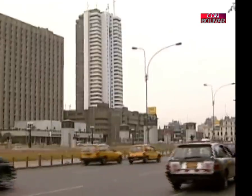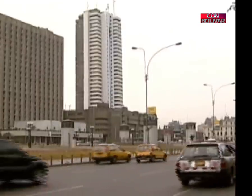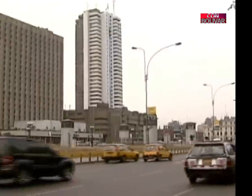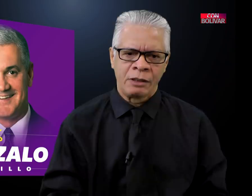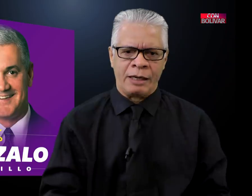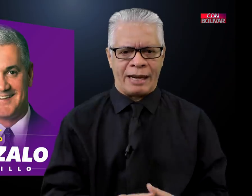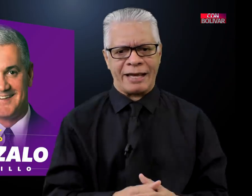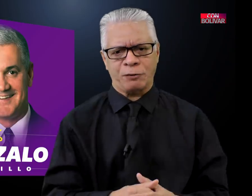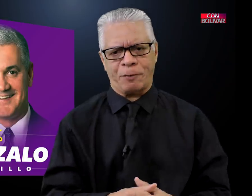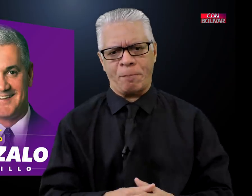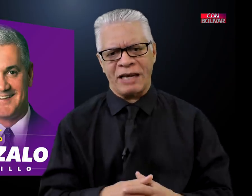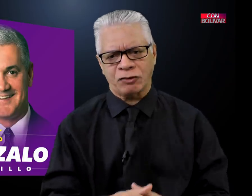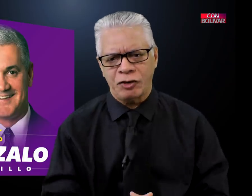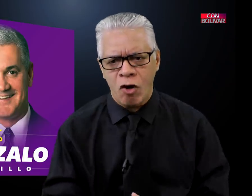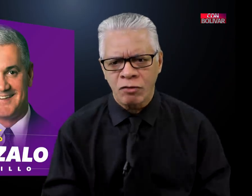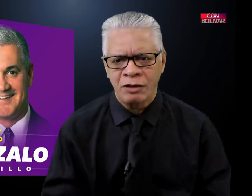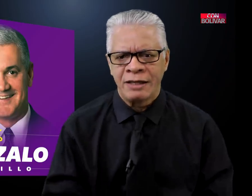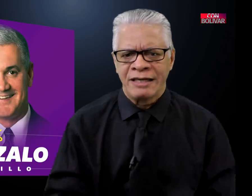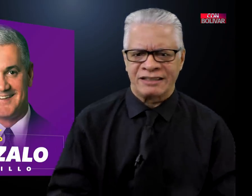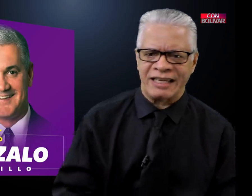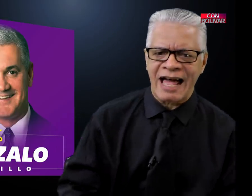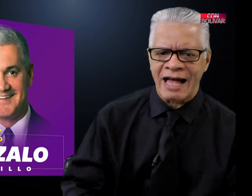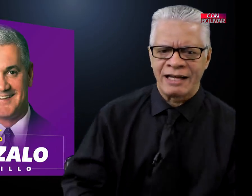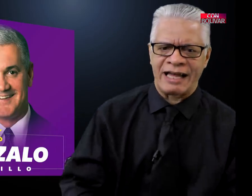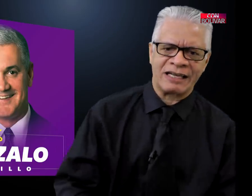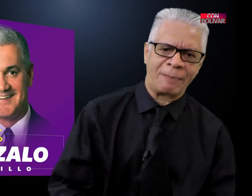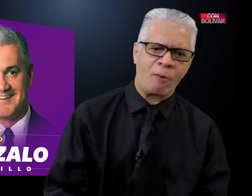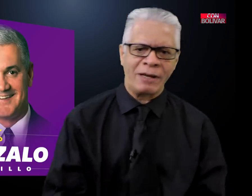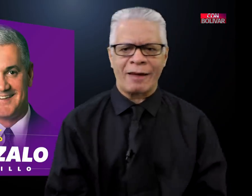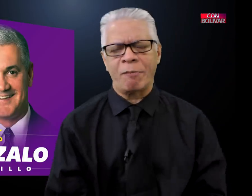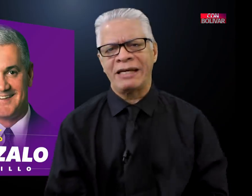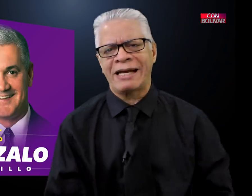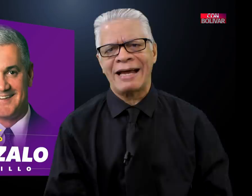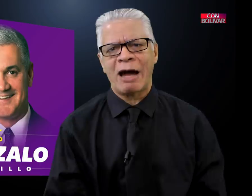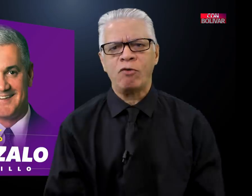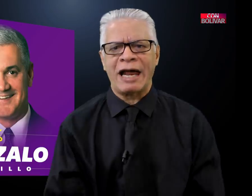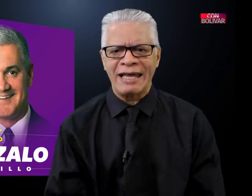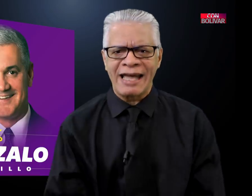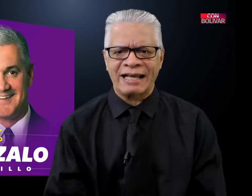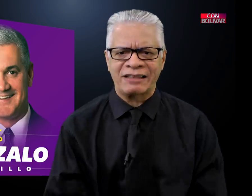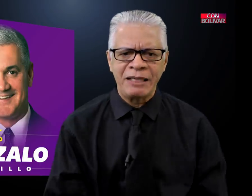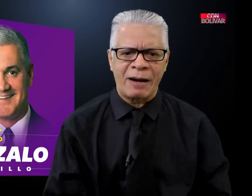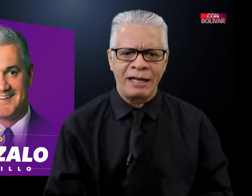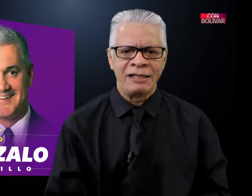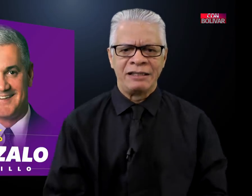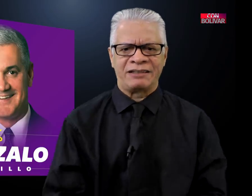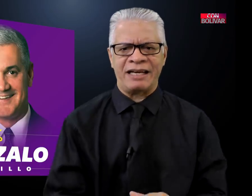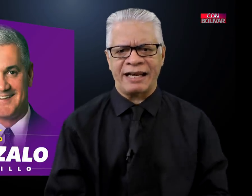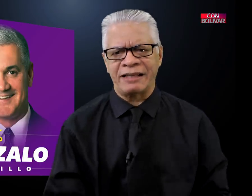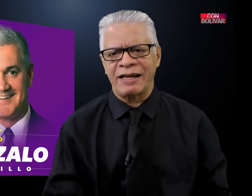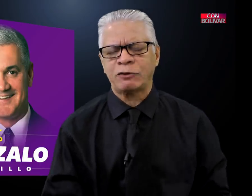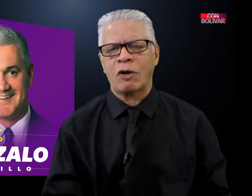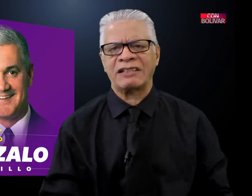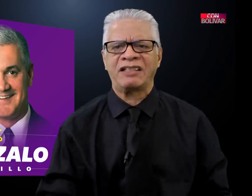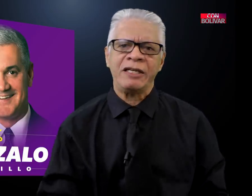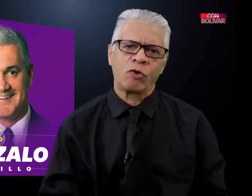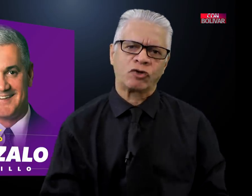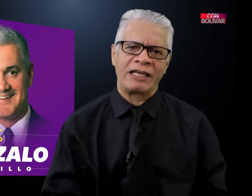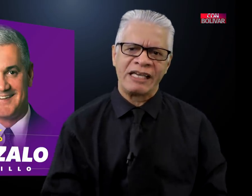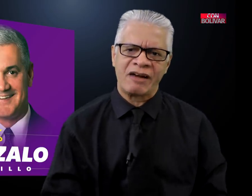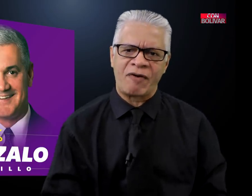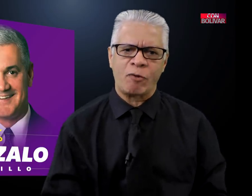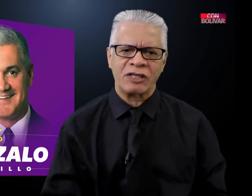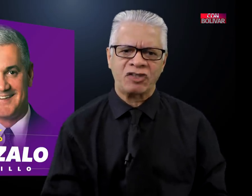Iberdrola. La expropiación será en República Dominicana una ley activa. Si el candidato